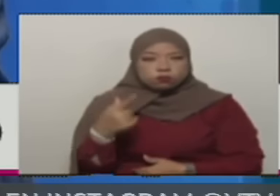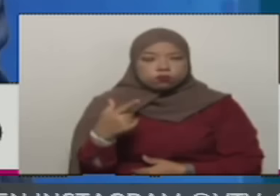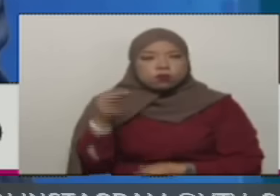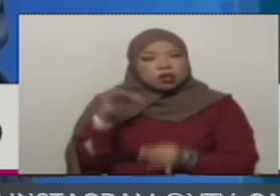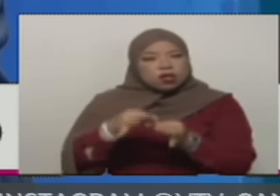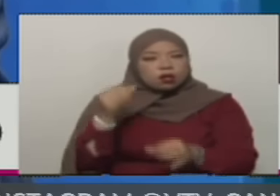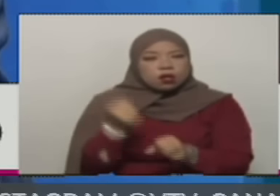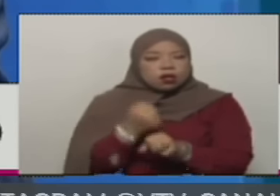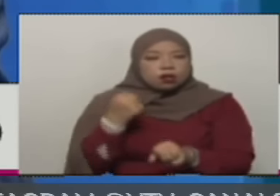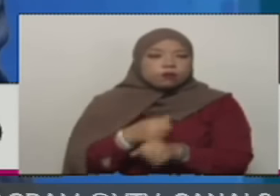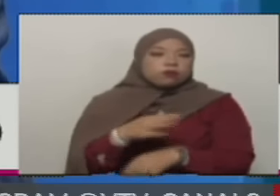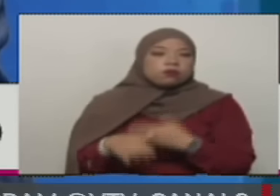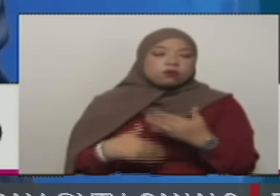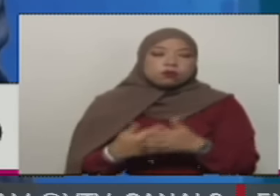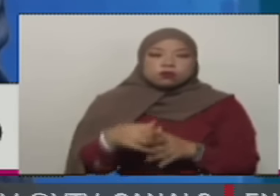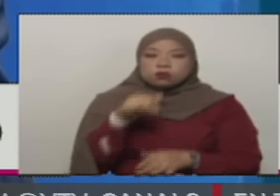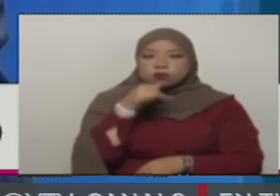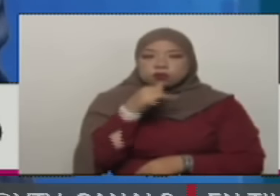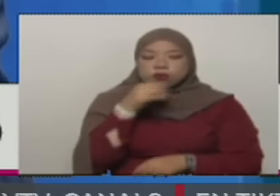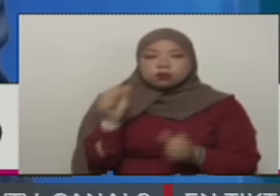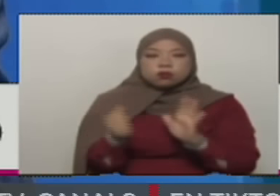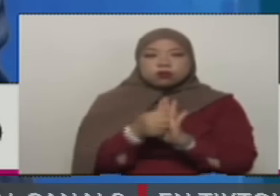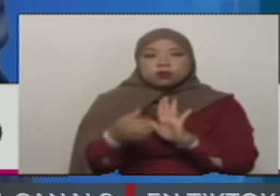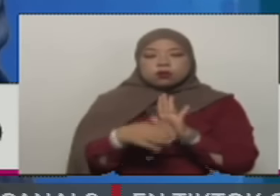cumpliendo aniversario el golpe